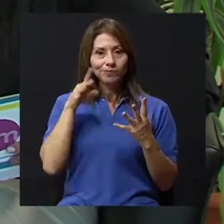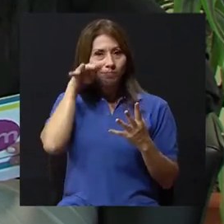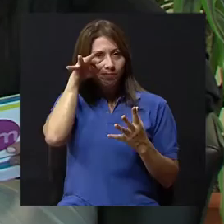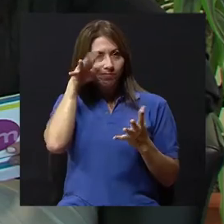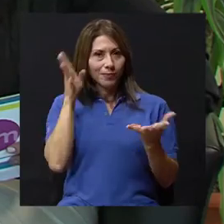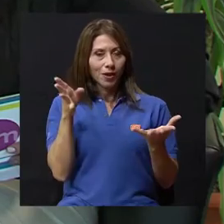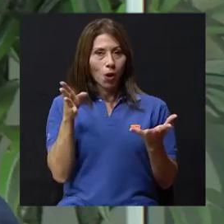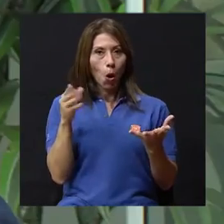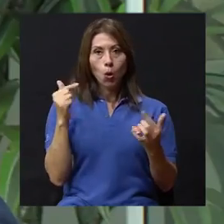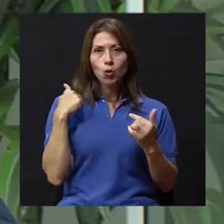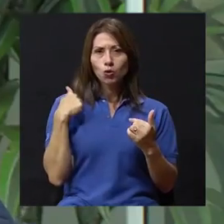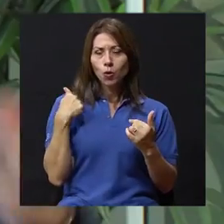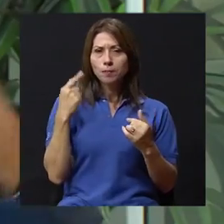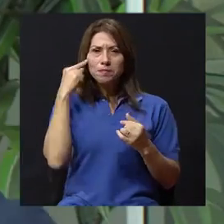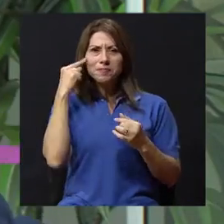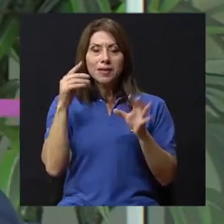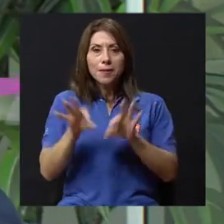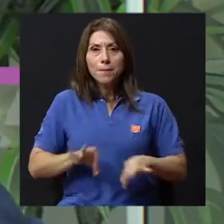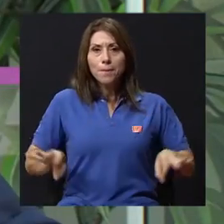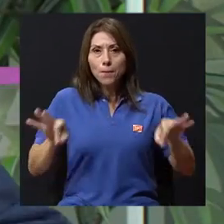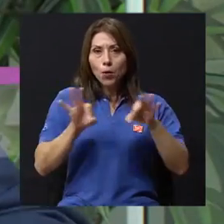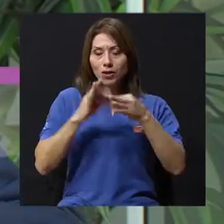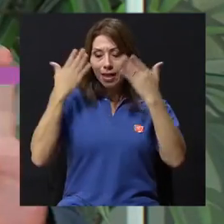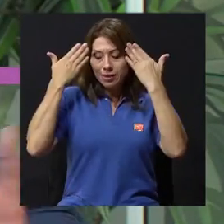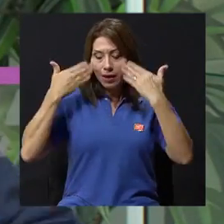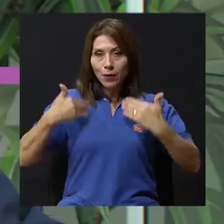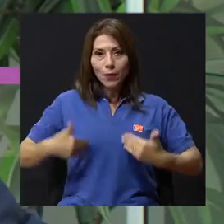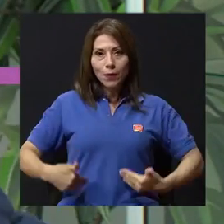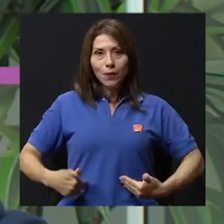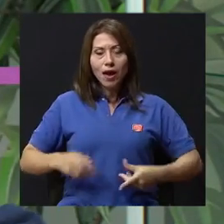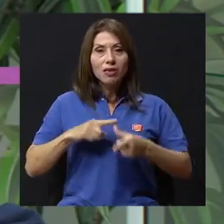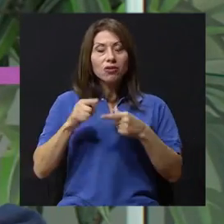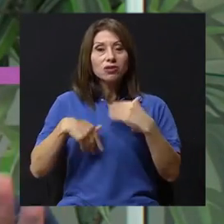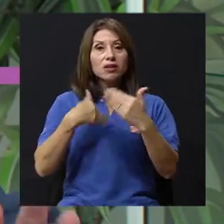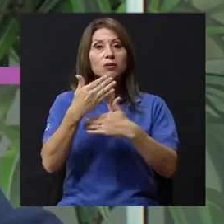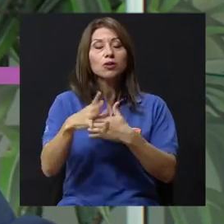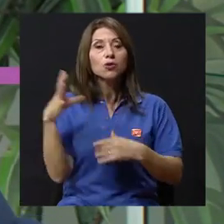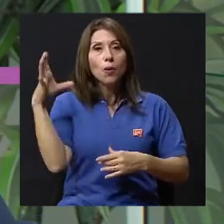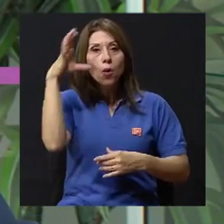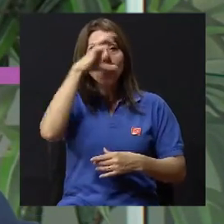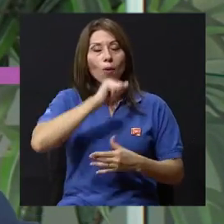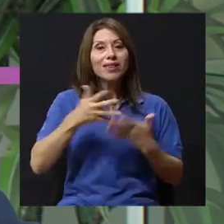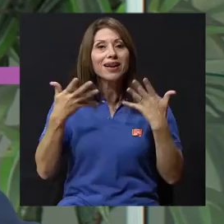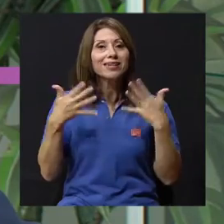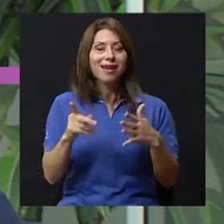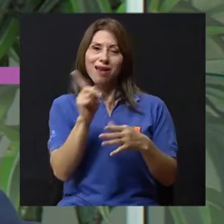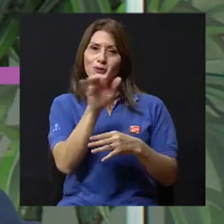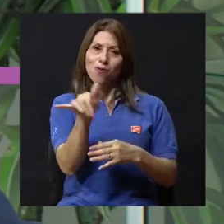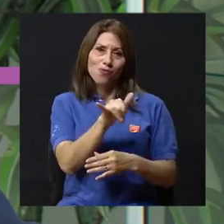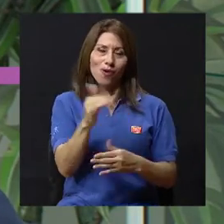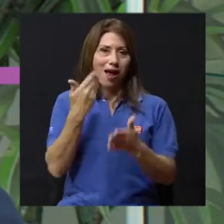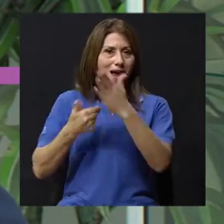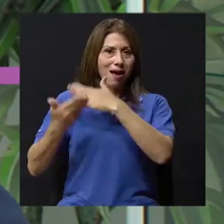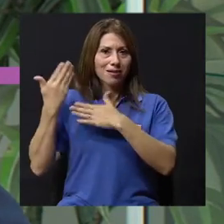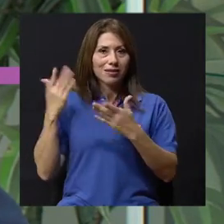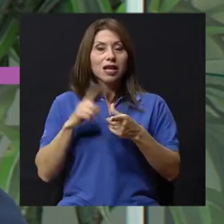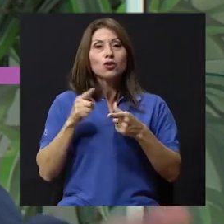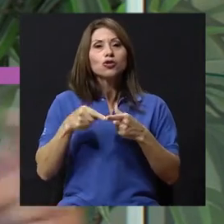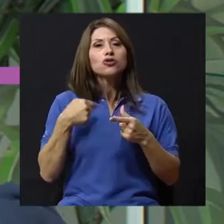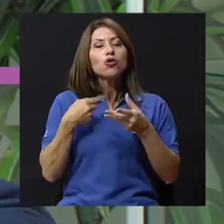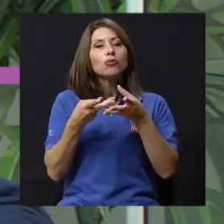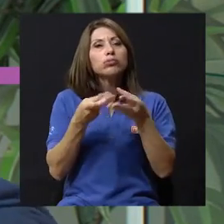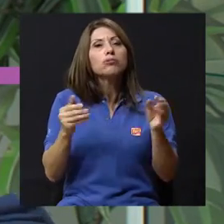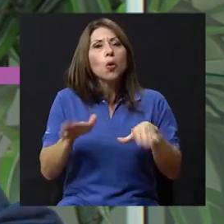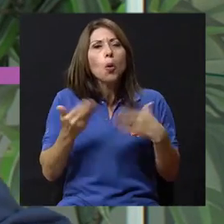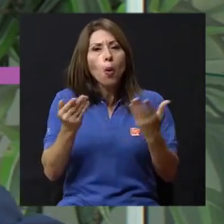digamos, importante, entonces de un momento a otro me doy cuenta que ya estoy perdiendo encantos. Y entonces, ¿cómo